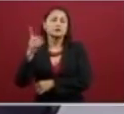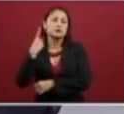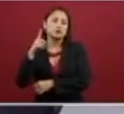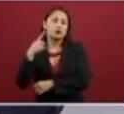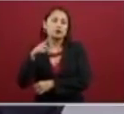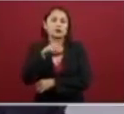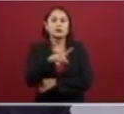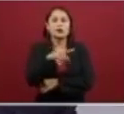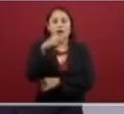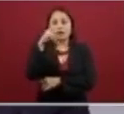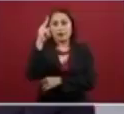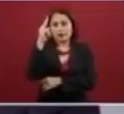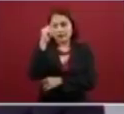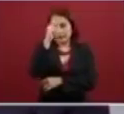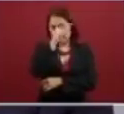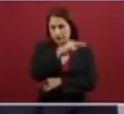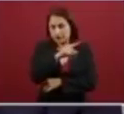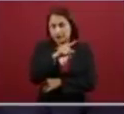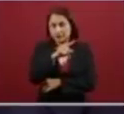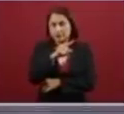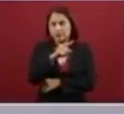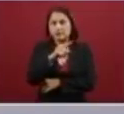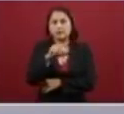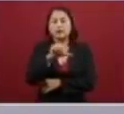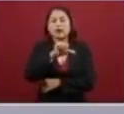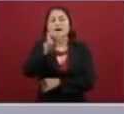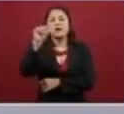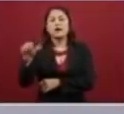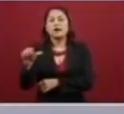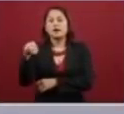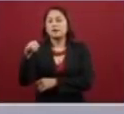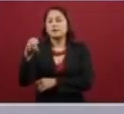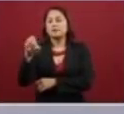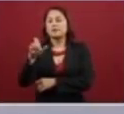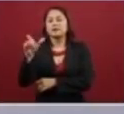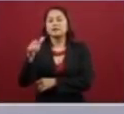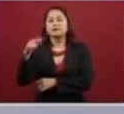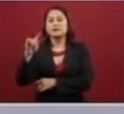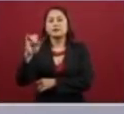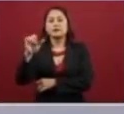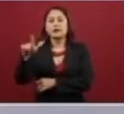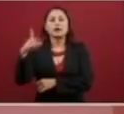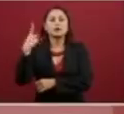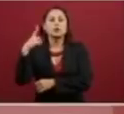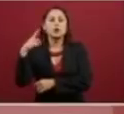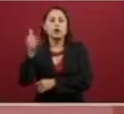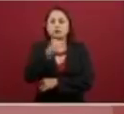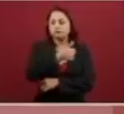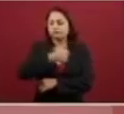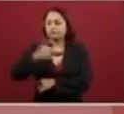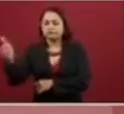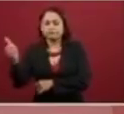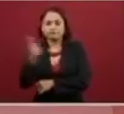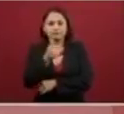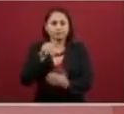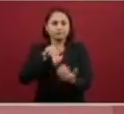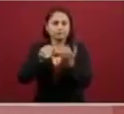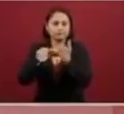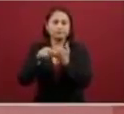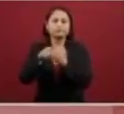Nayarit, a Mezquital, Durango, y está por iniciar el